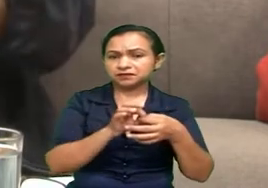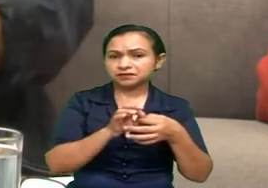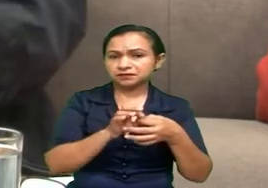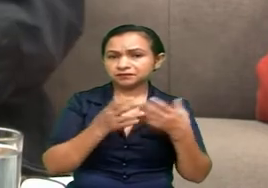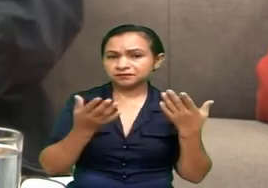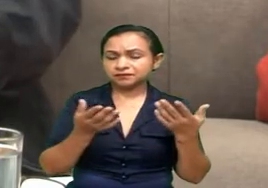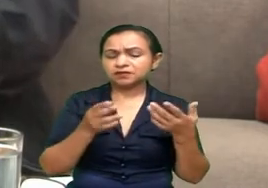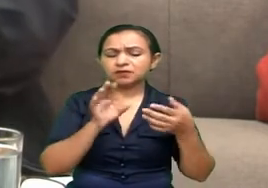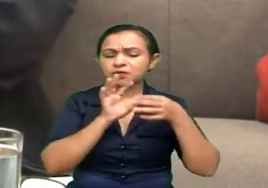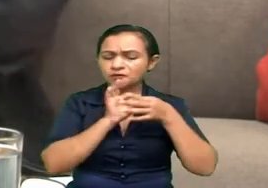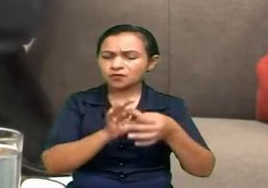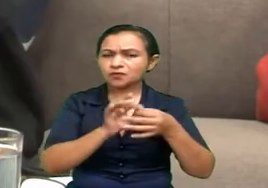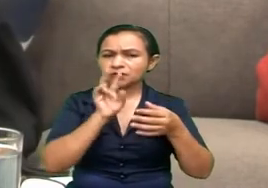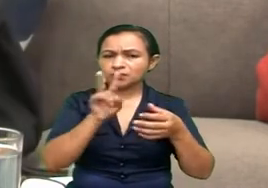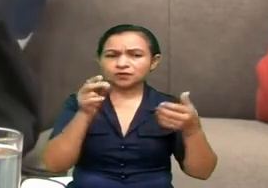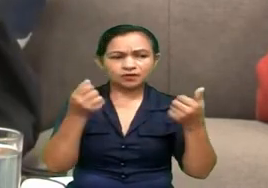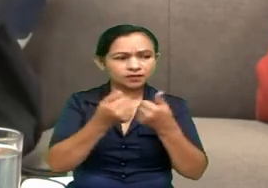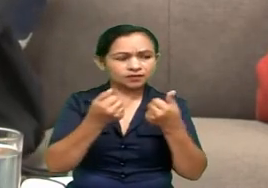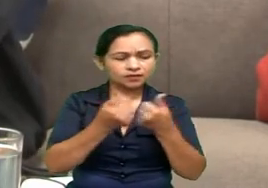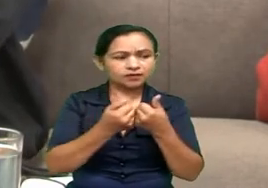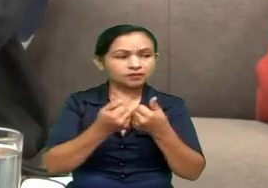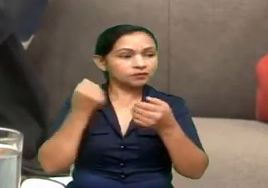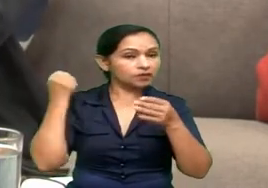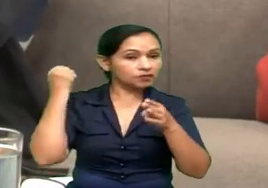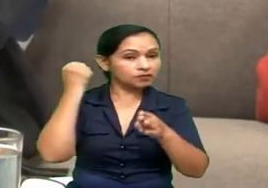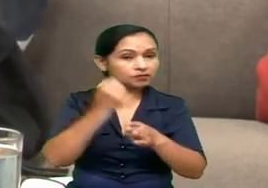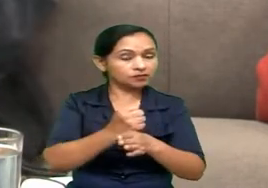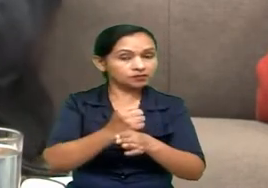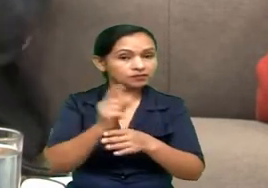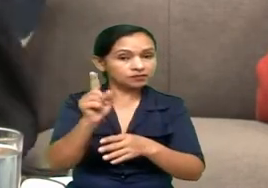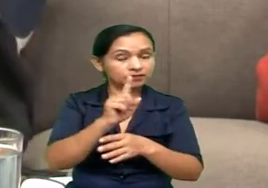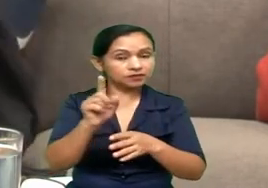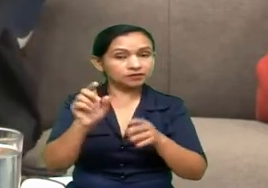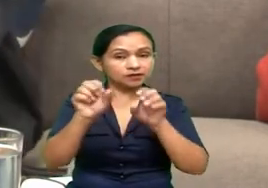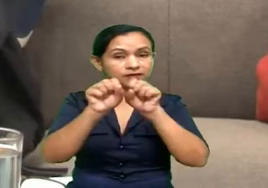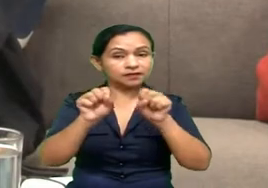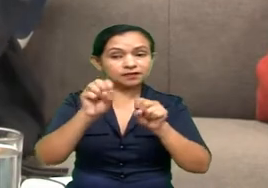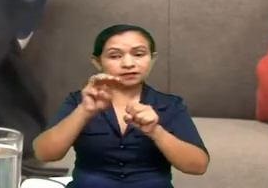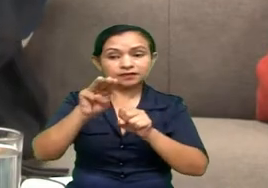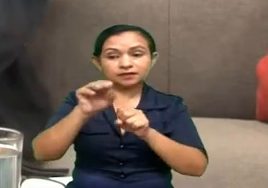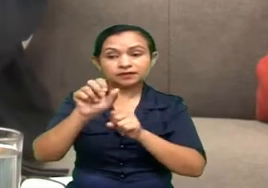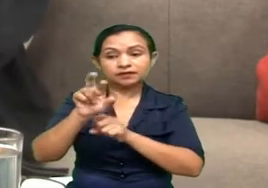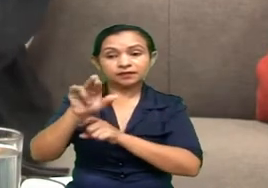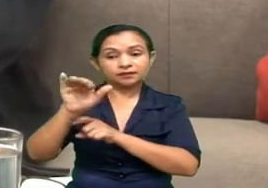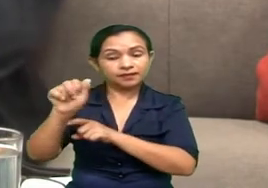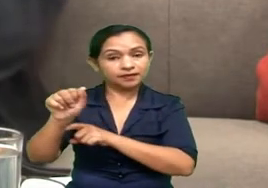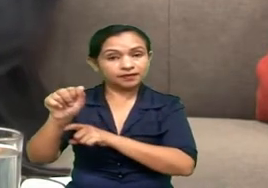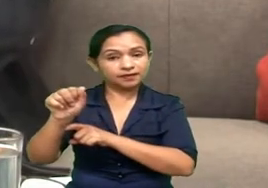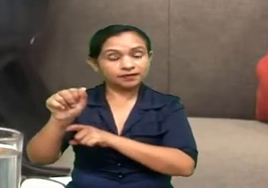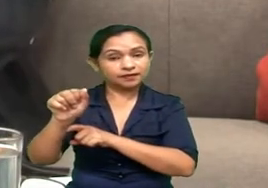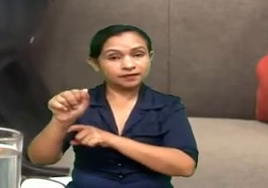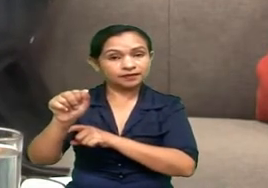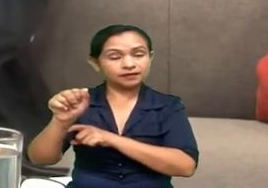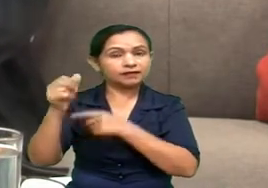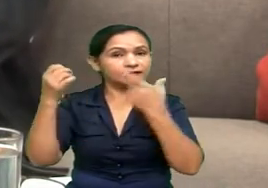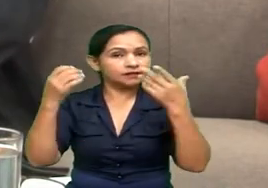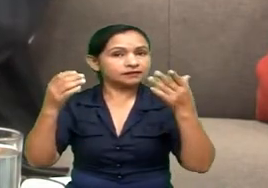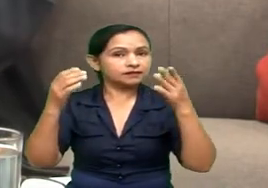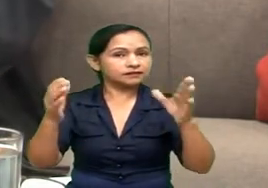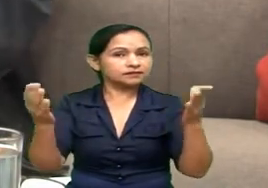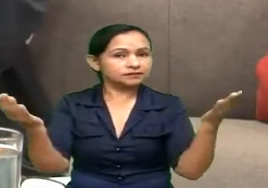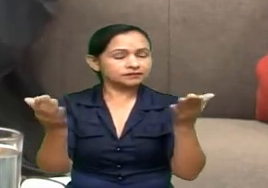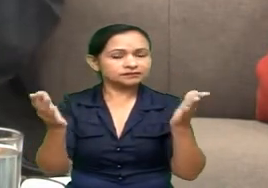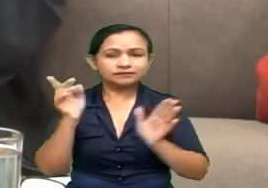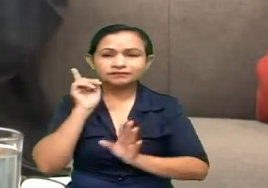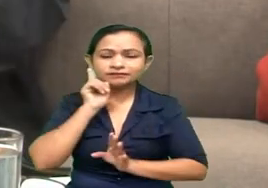estos estuvieron juntos, como uno lo mataron, que es Juan Santa María, entonces el otro entró, y hay cosas que no